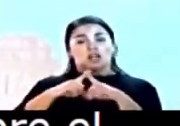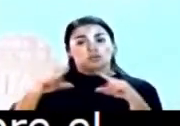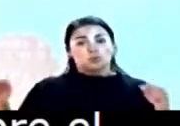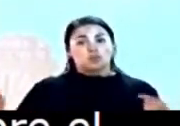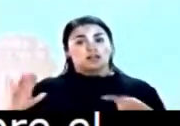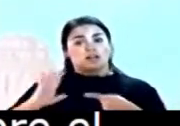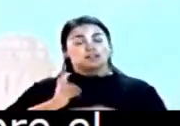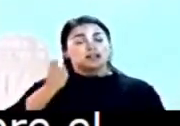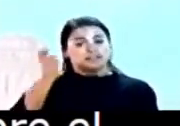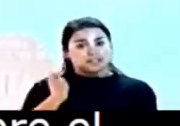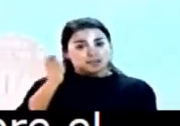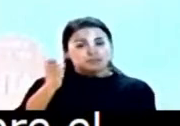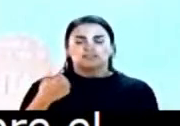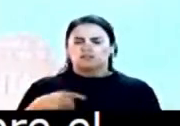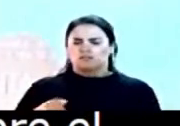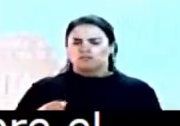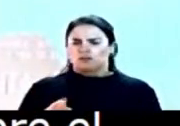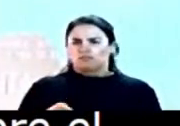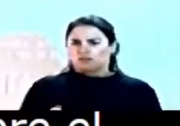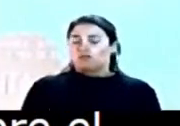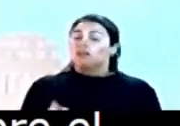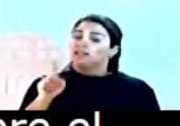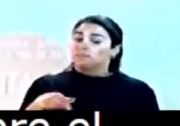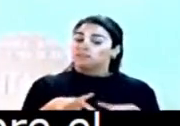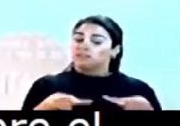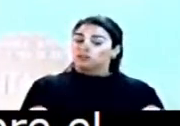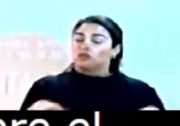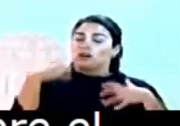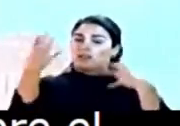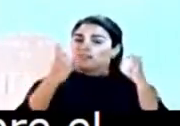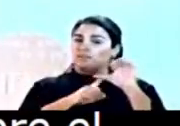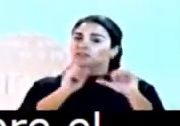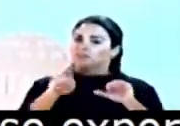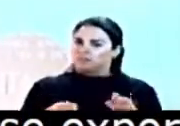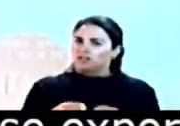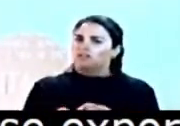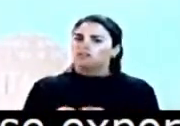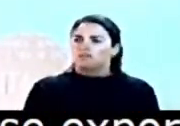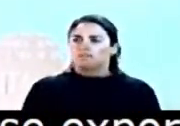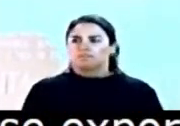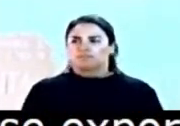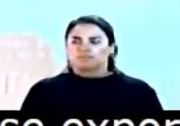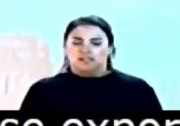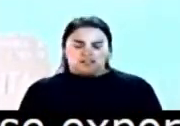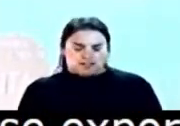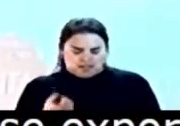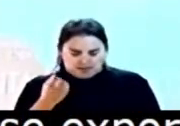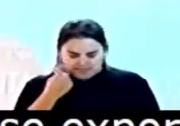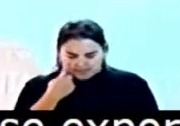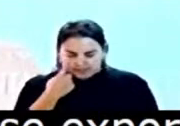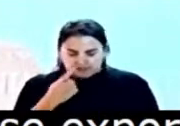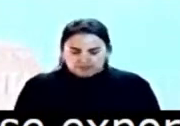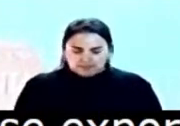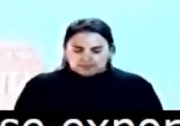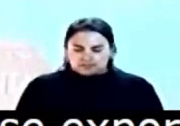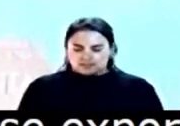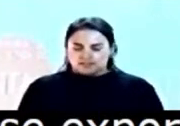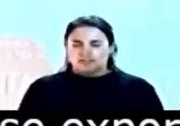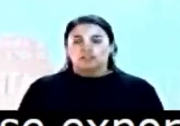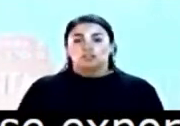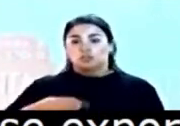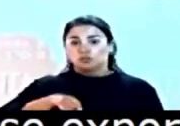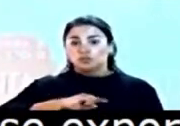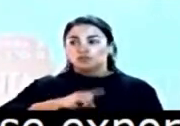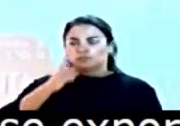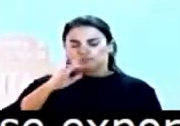Mancha las han criticado y sectores de la ganadería extremeña también. Vamos a ver, nosotros, nuestra